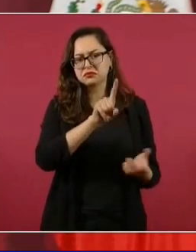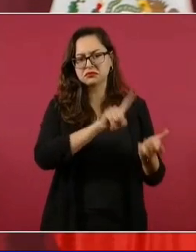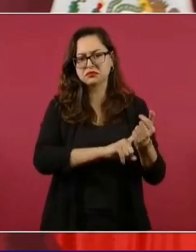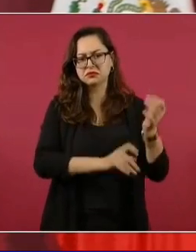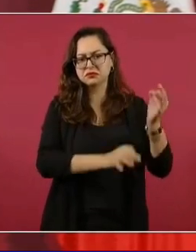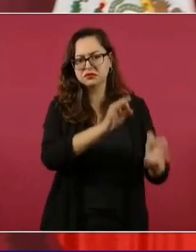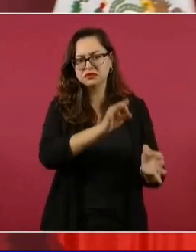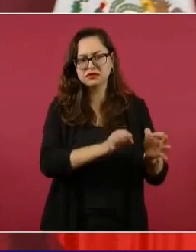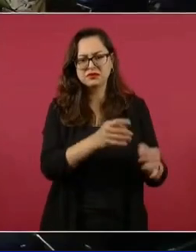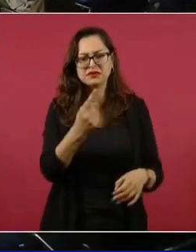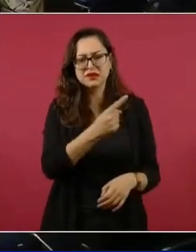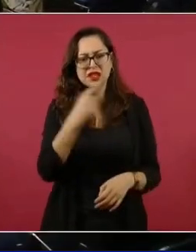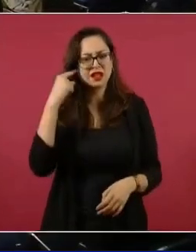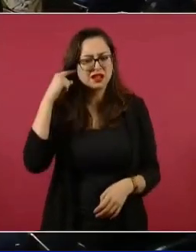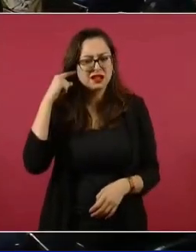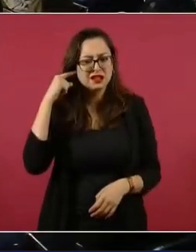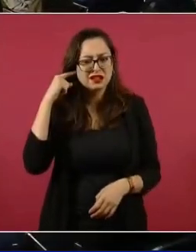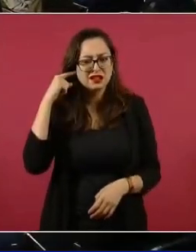¿Mande?